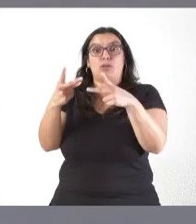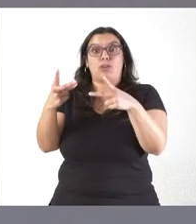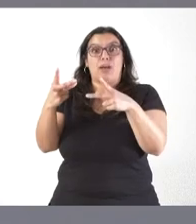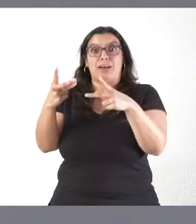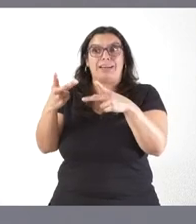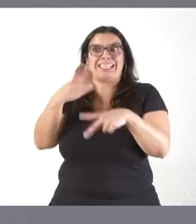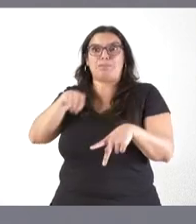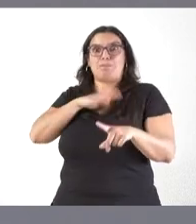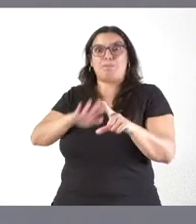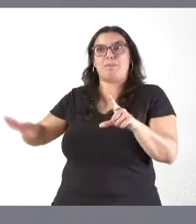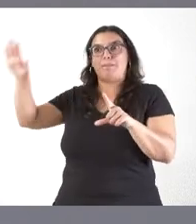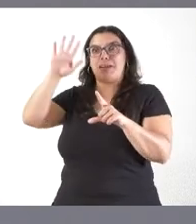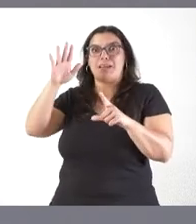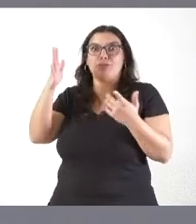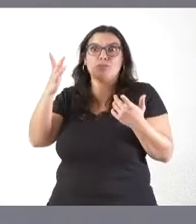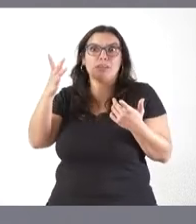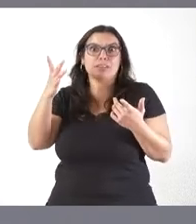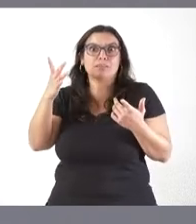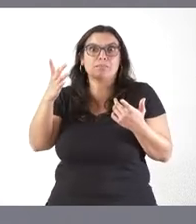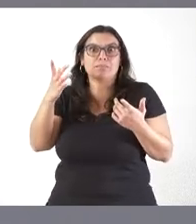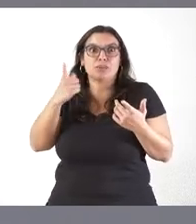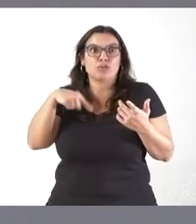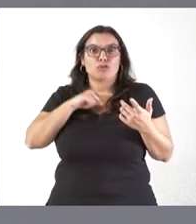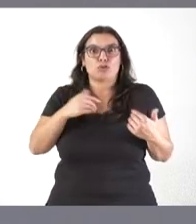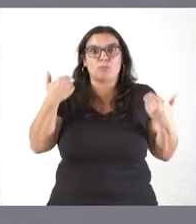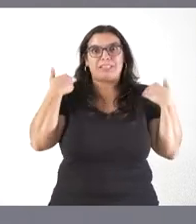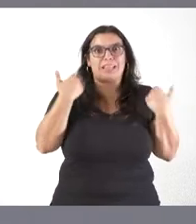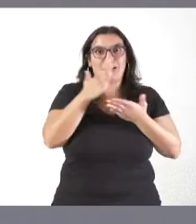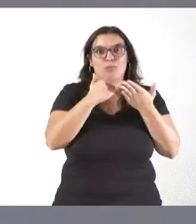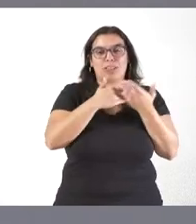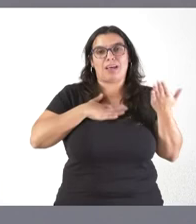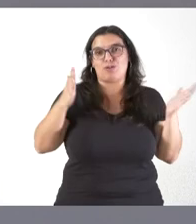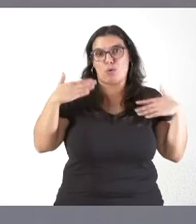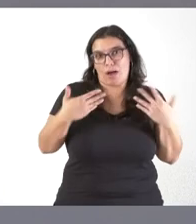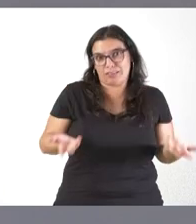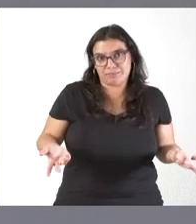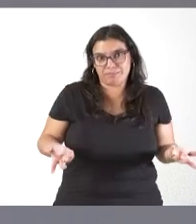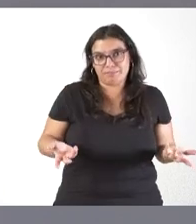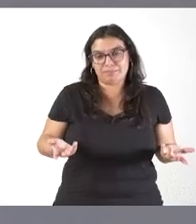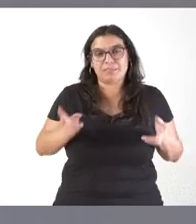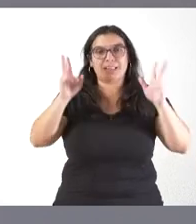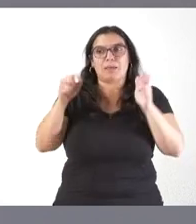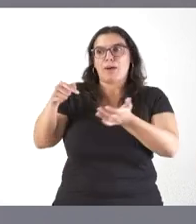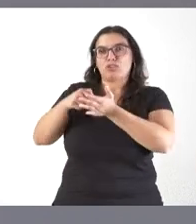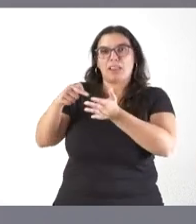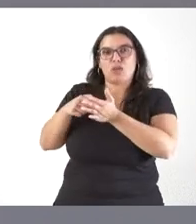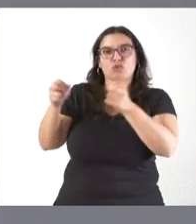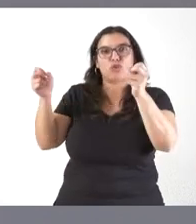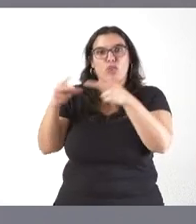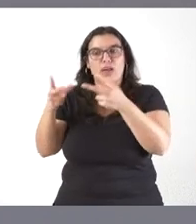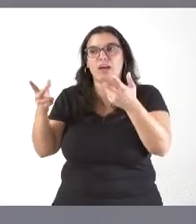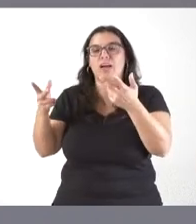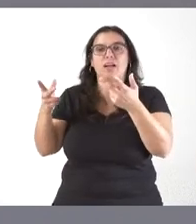y es algo que se esté planteando algo diferente pues esto no completa las comunidades autónomas todo lo que tiene que cotizaciones sociales y con el ámbito